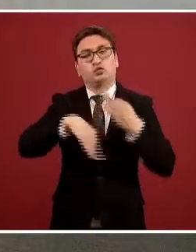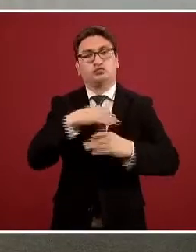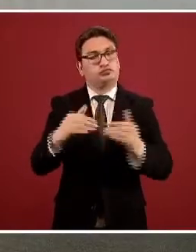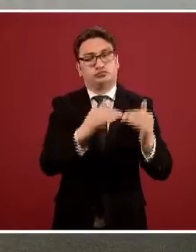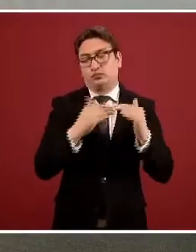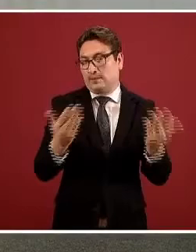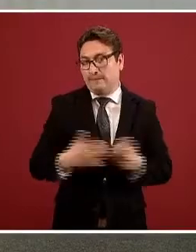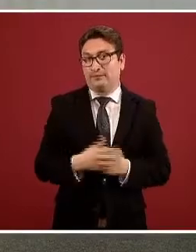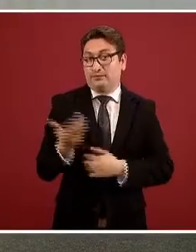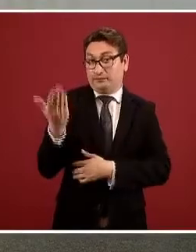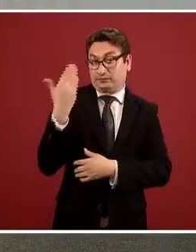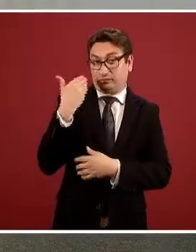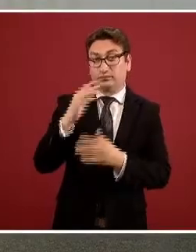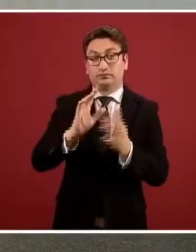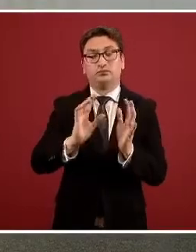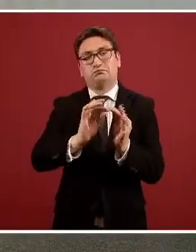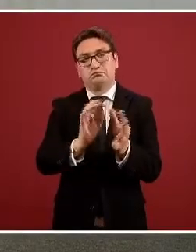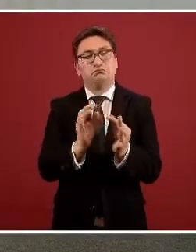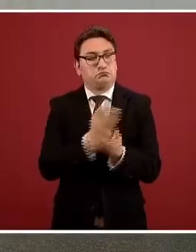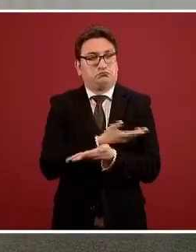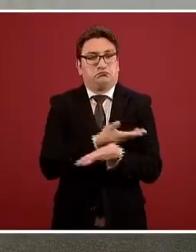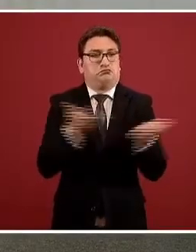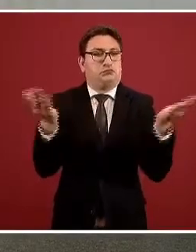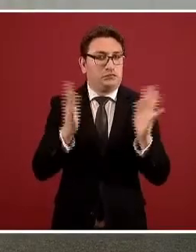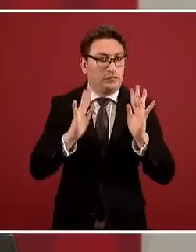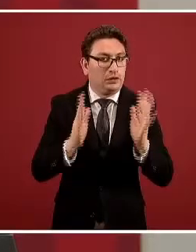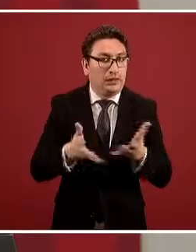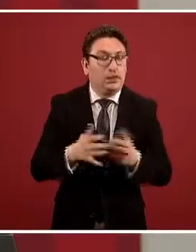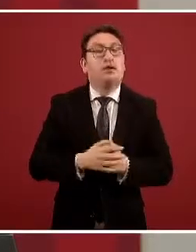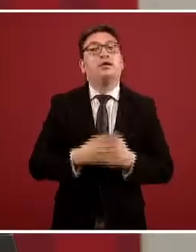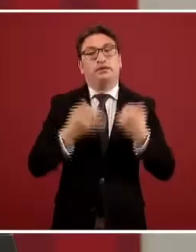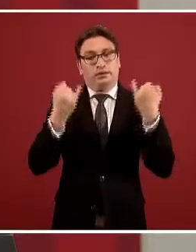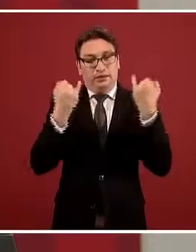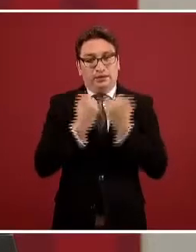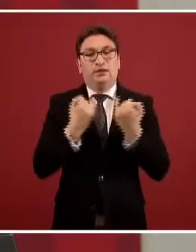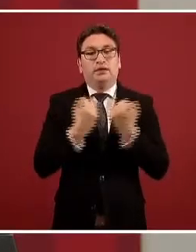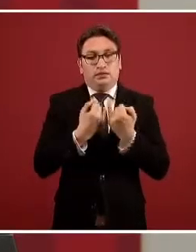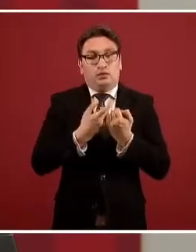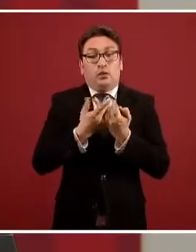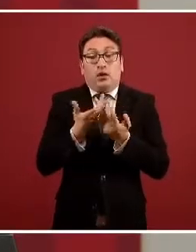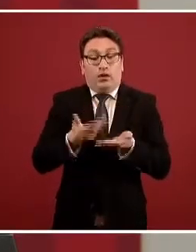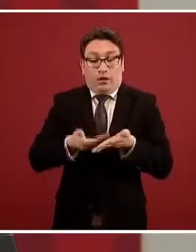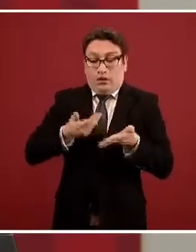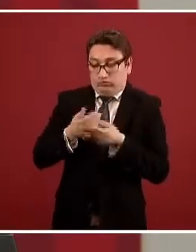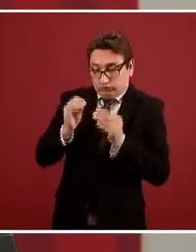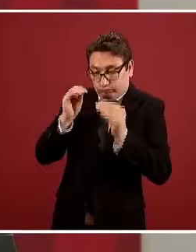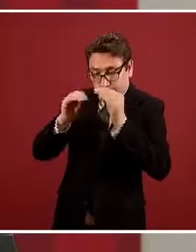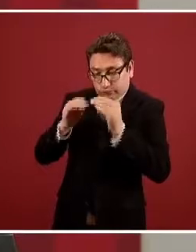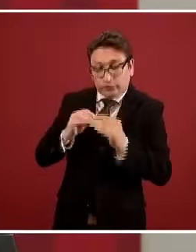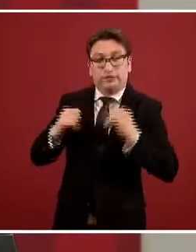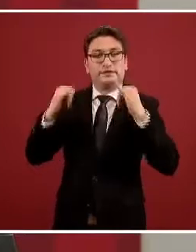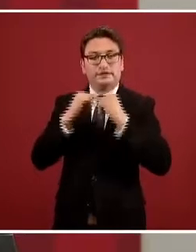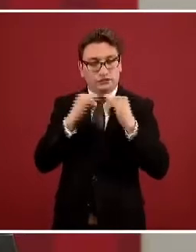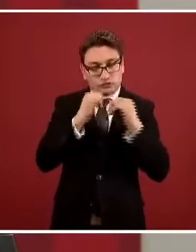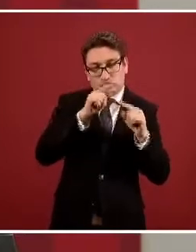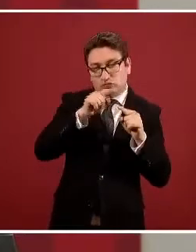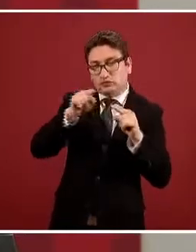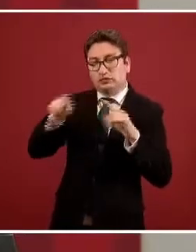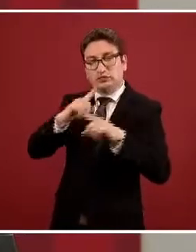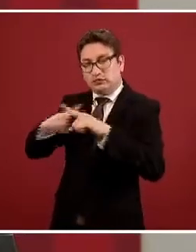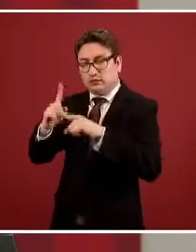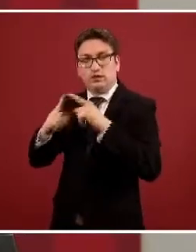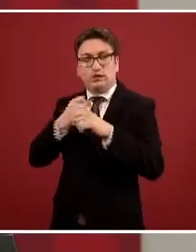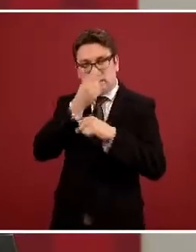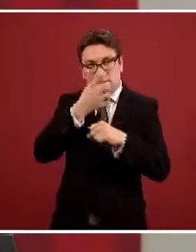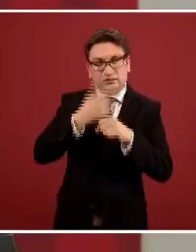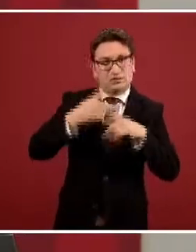su momento fueron no solamente compartidos, sino elaborados con el conjunto de las instituciones del sector, con